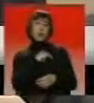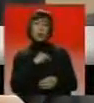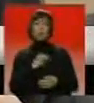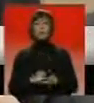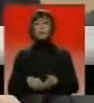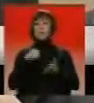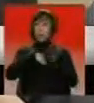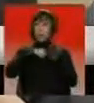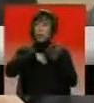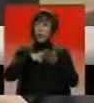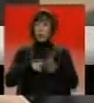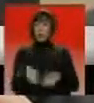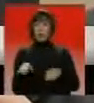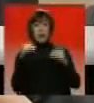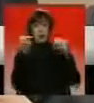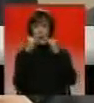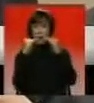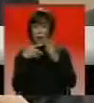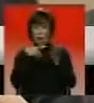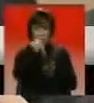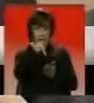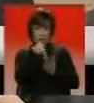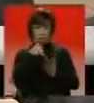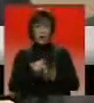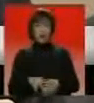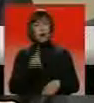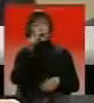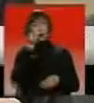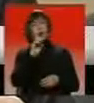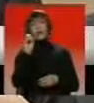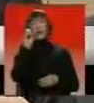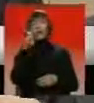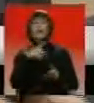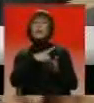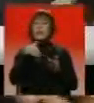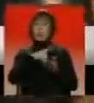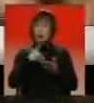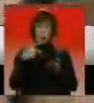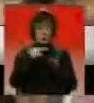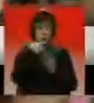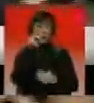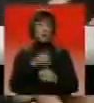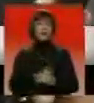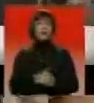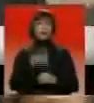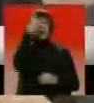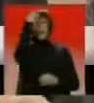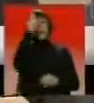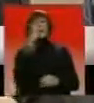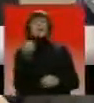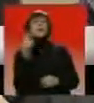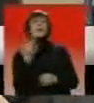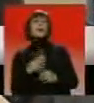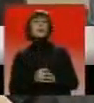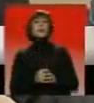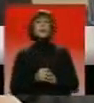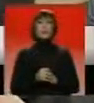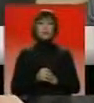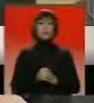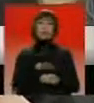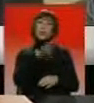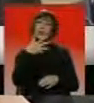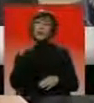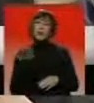a los tiempos razonables, que sean una semana o dos semanas los tiempos de pago de los acreedores. ¿Cuánto es la deuda aproximadamente de lo que falta? Para los proveedores